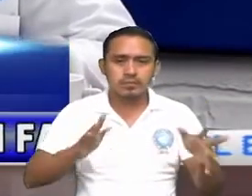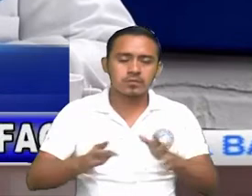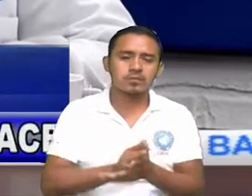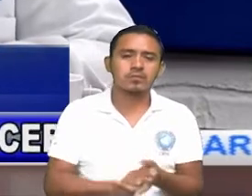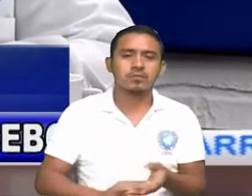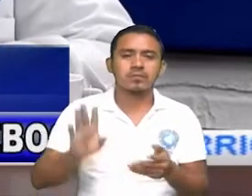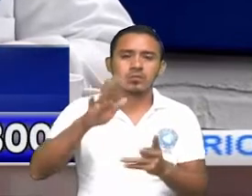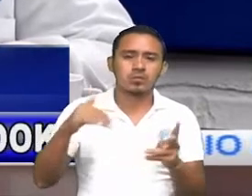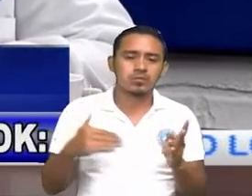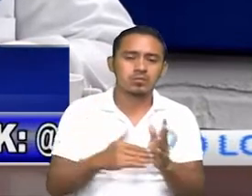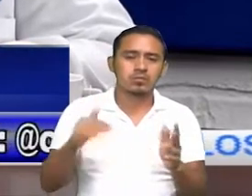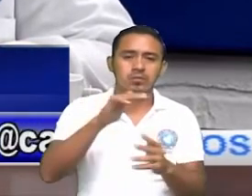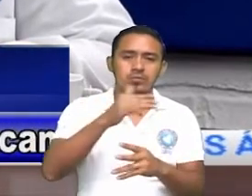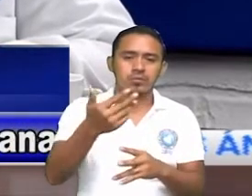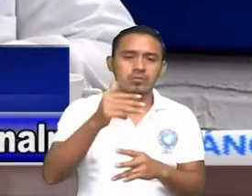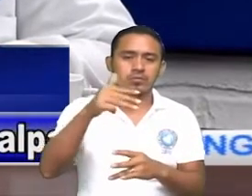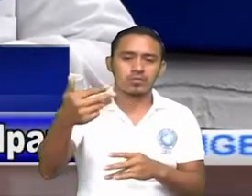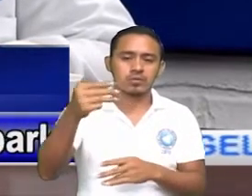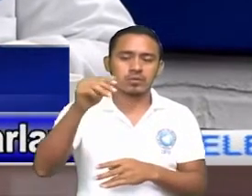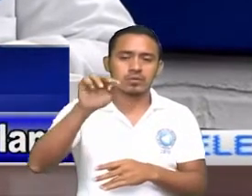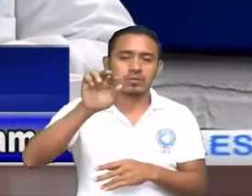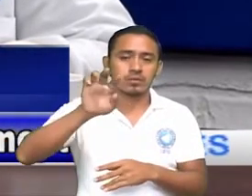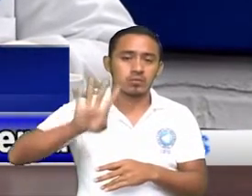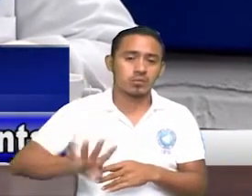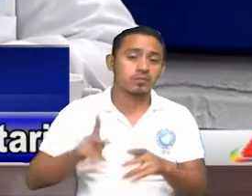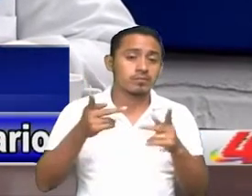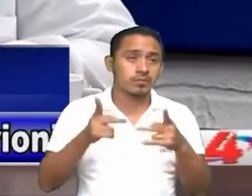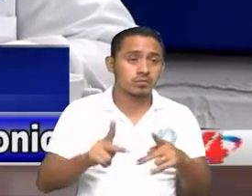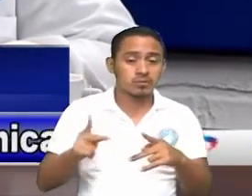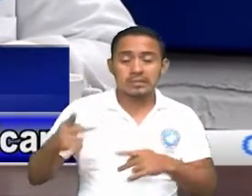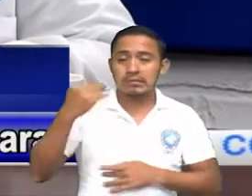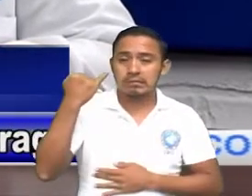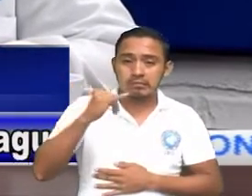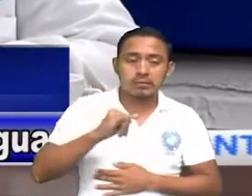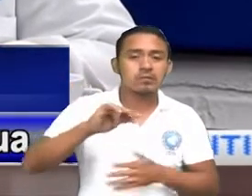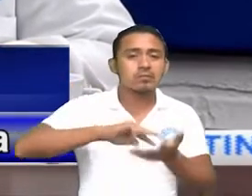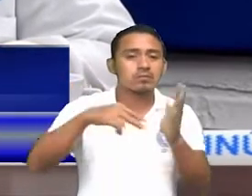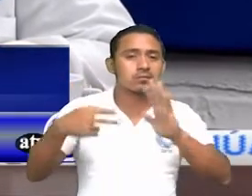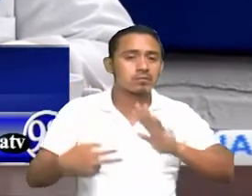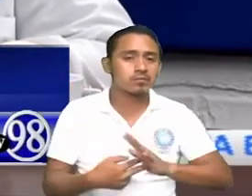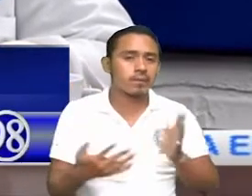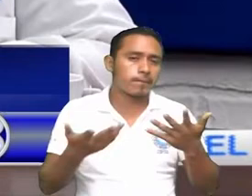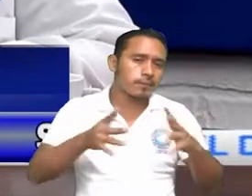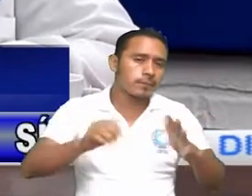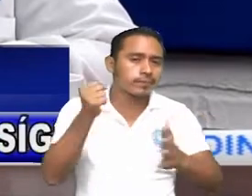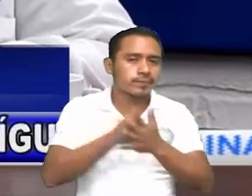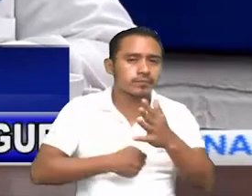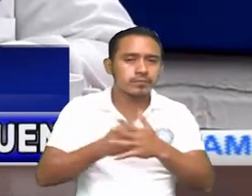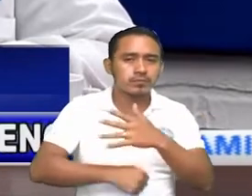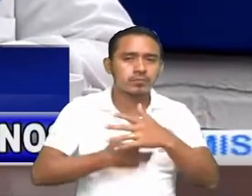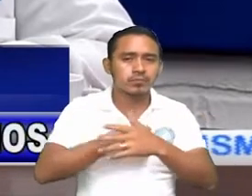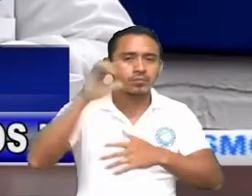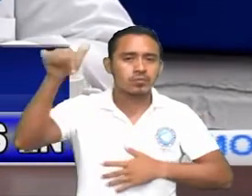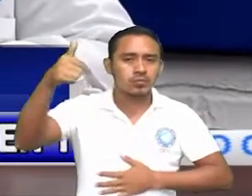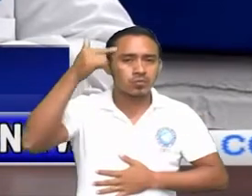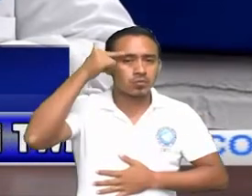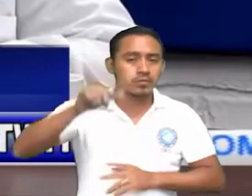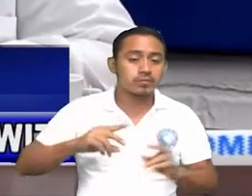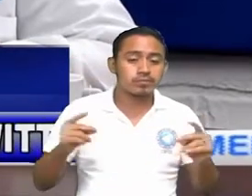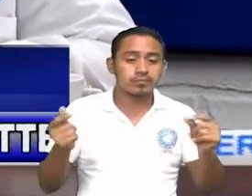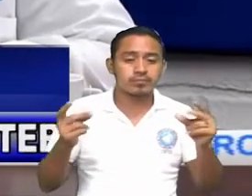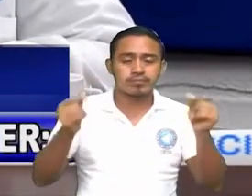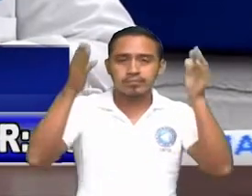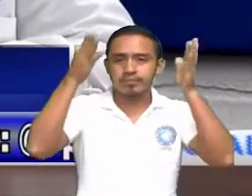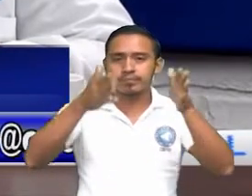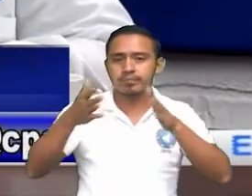de 4.994 casos confirmados. Y eso ha significado pues un esfuerzo de parte de nuestro gobierno como una prioridad